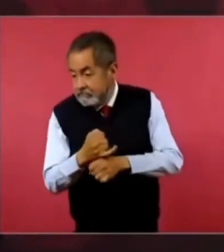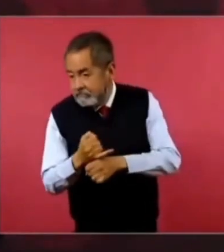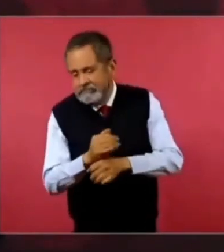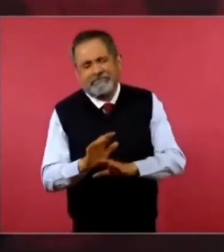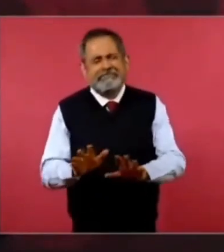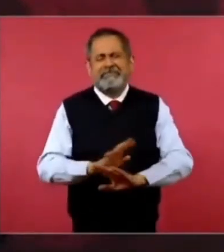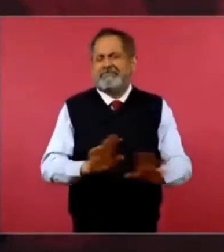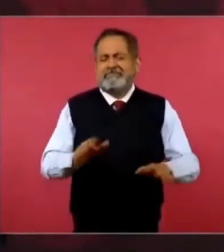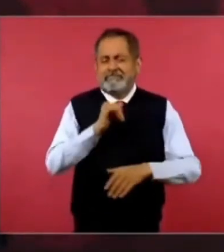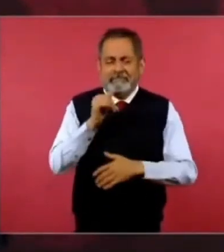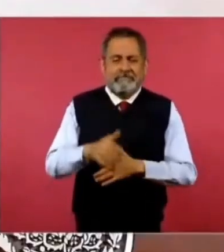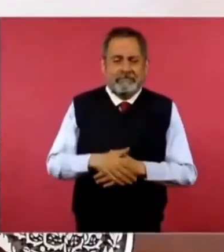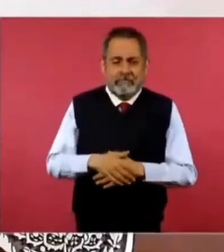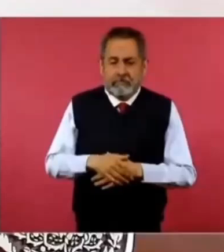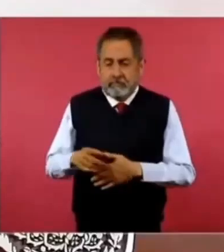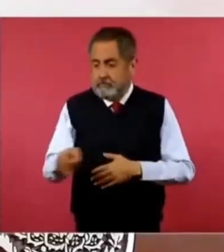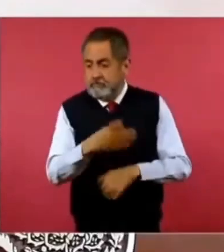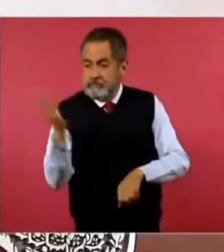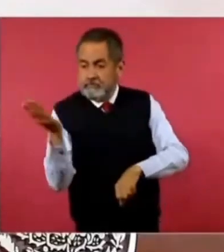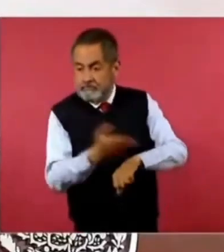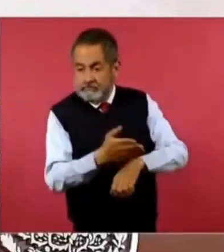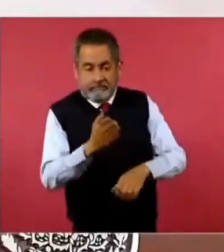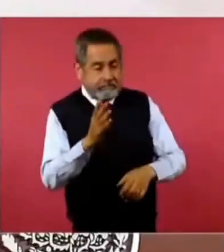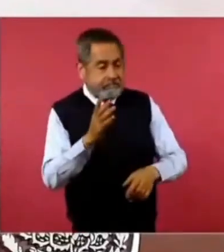¿sí? No hay censura